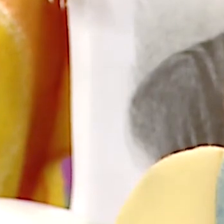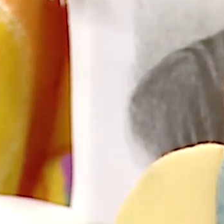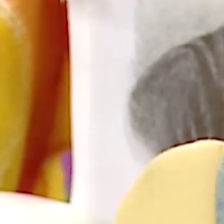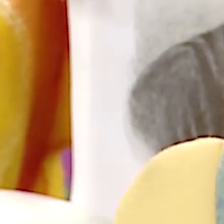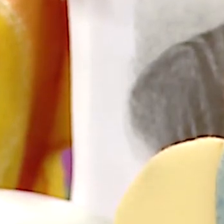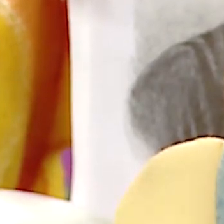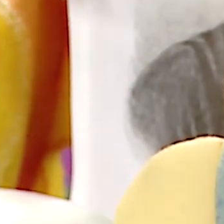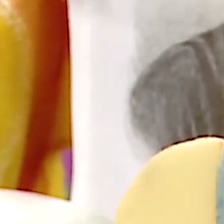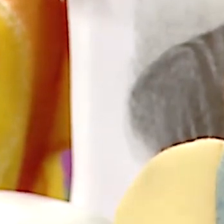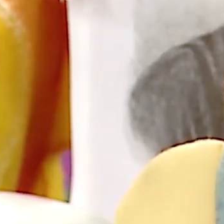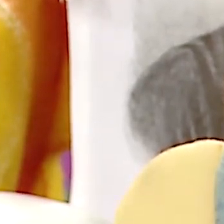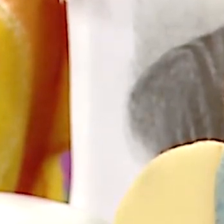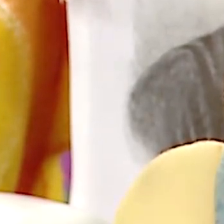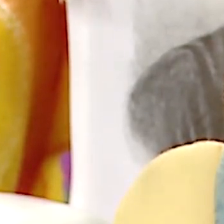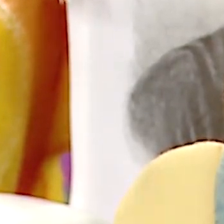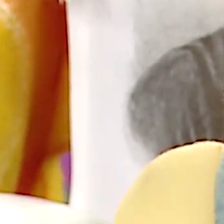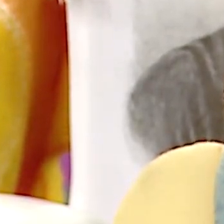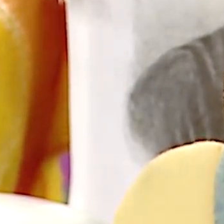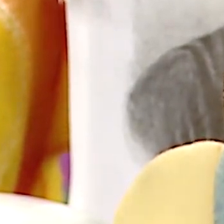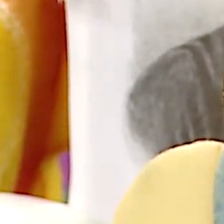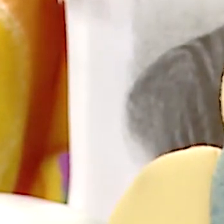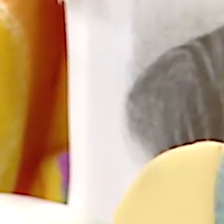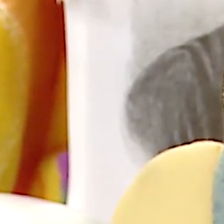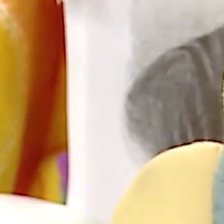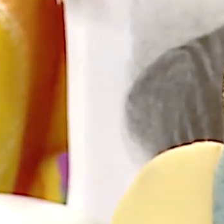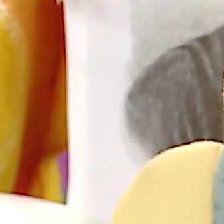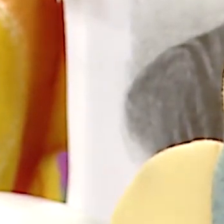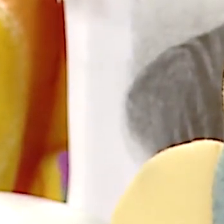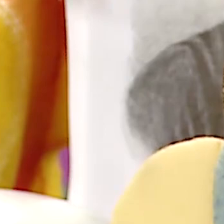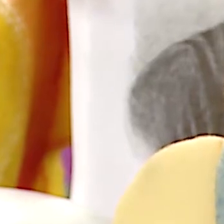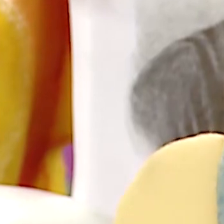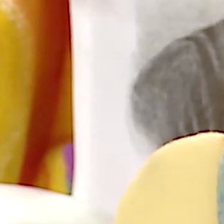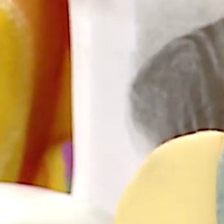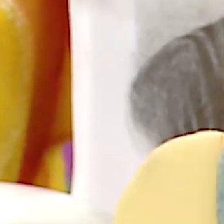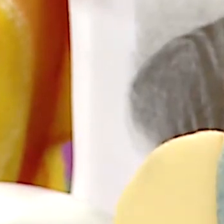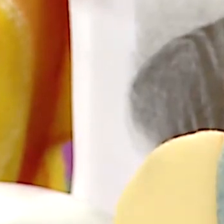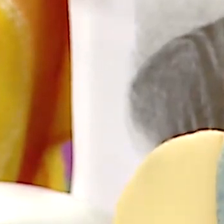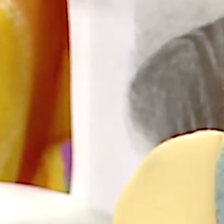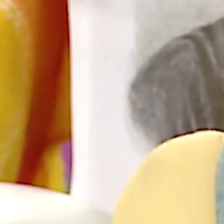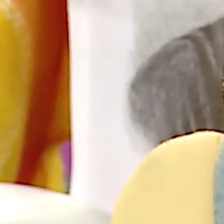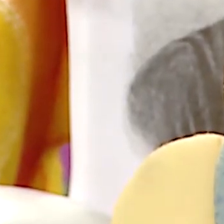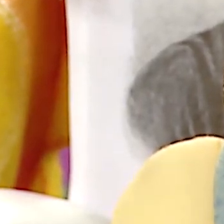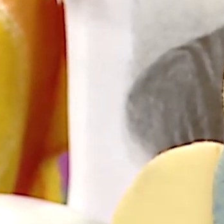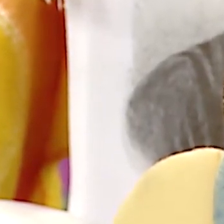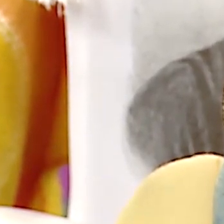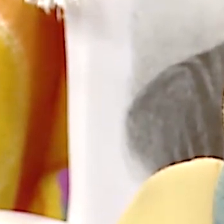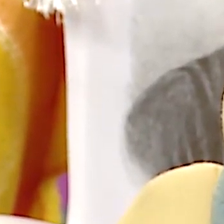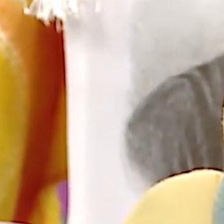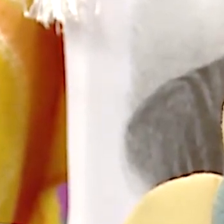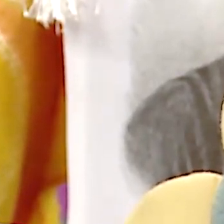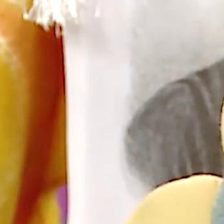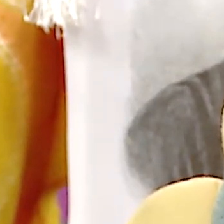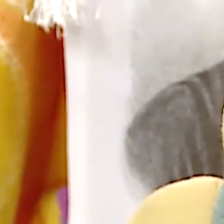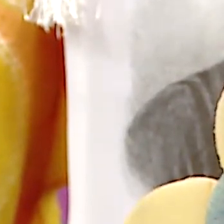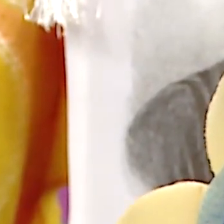la bandera sube al cielo, sube y vuela. La bandera de Belgrano,